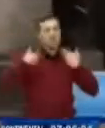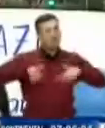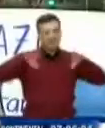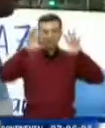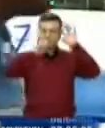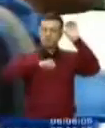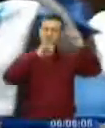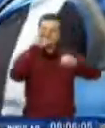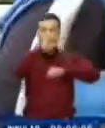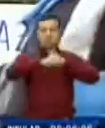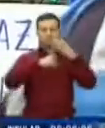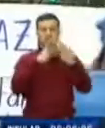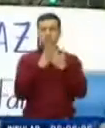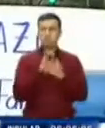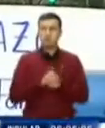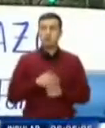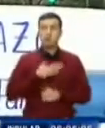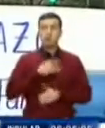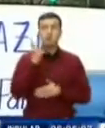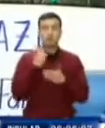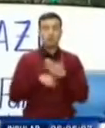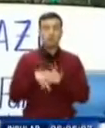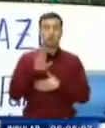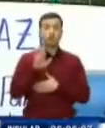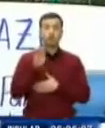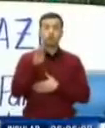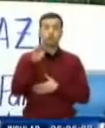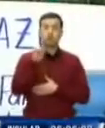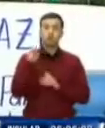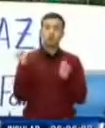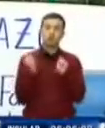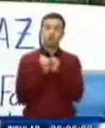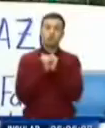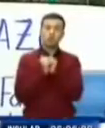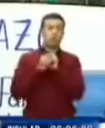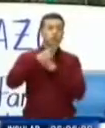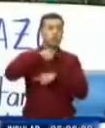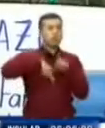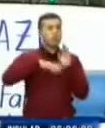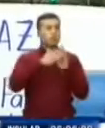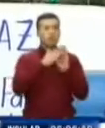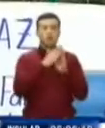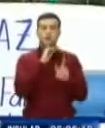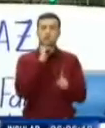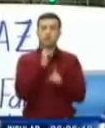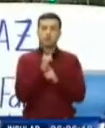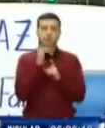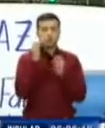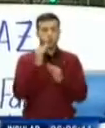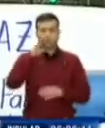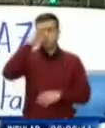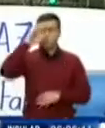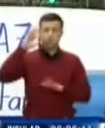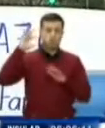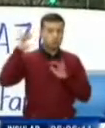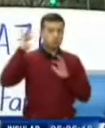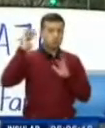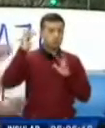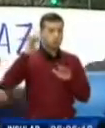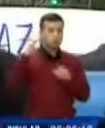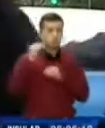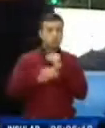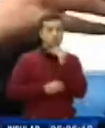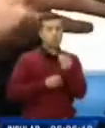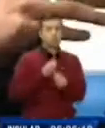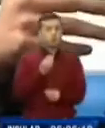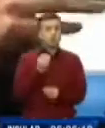es. Él estaba regresando a la casa con su esposa, con mi hermana, y el momento que vino la represión policial,